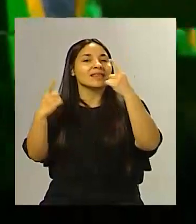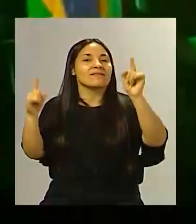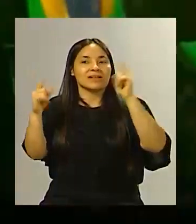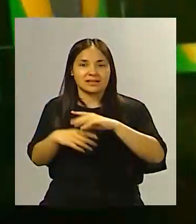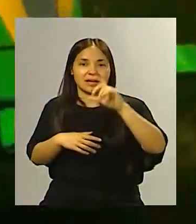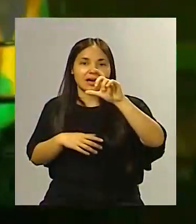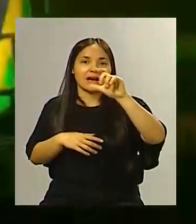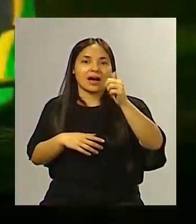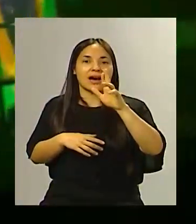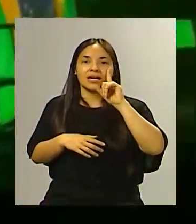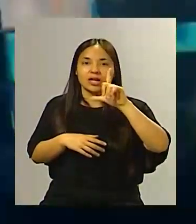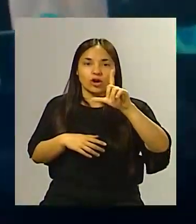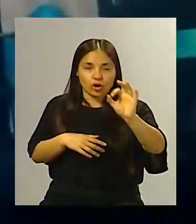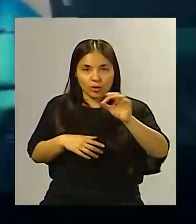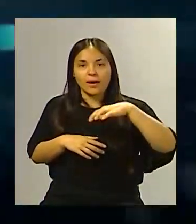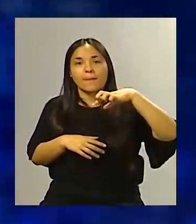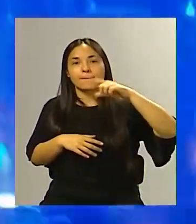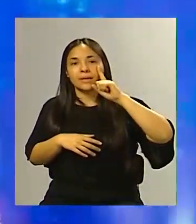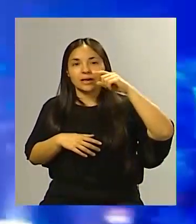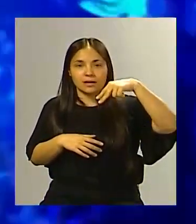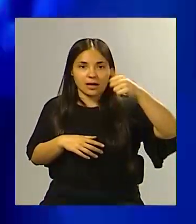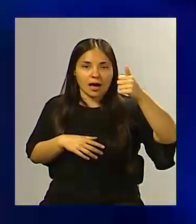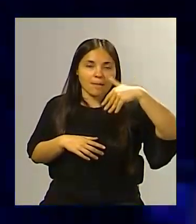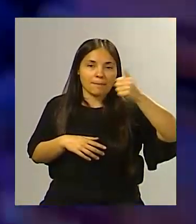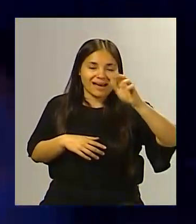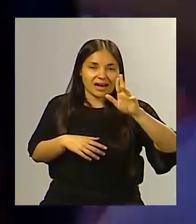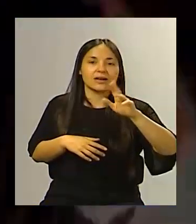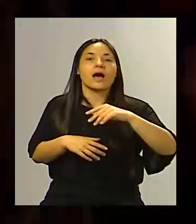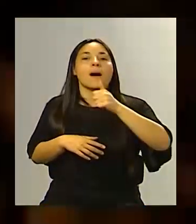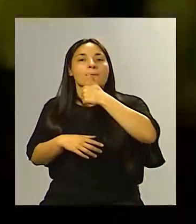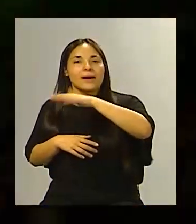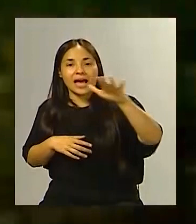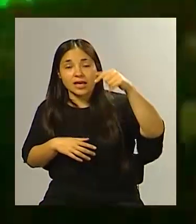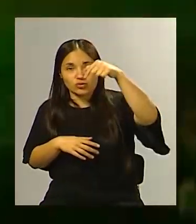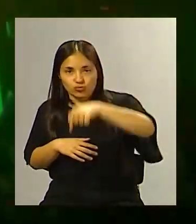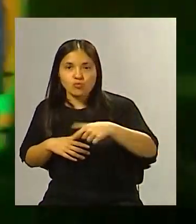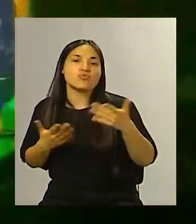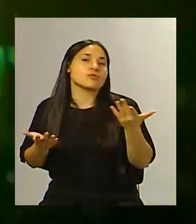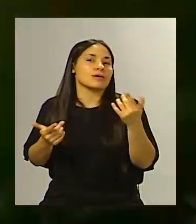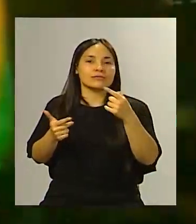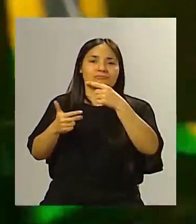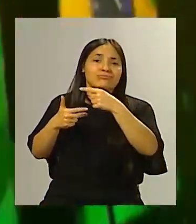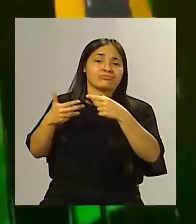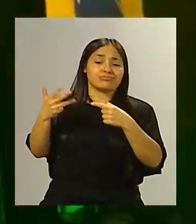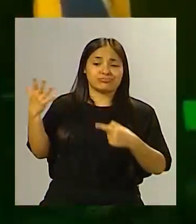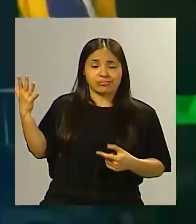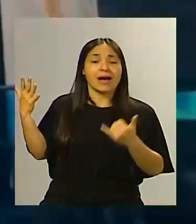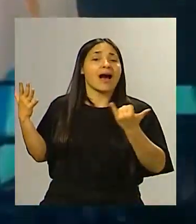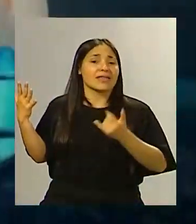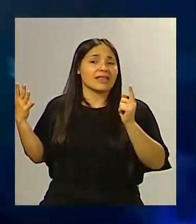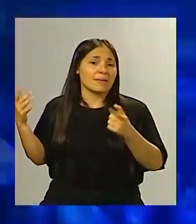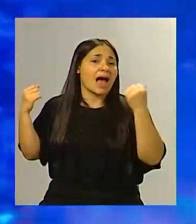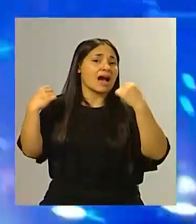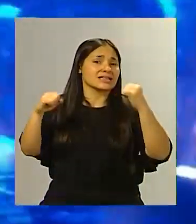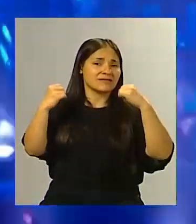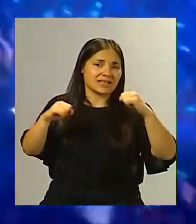Cariló, Pinamar, playas del sur, o mismo Punta Mogotes. Más allá de todo esto, siempre están las